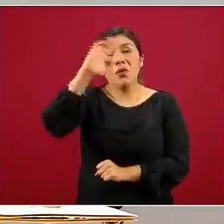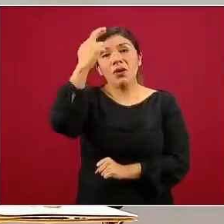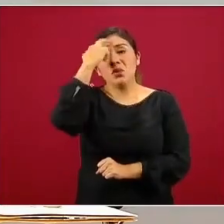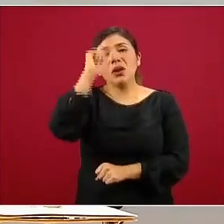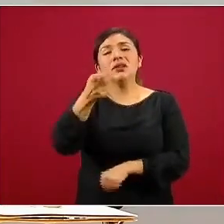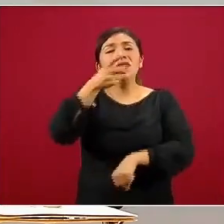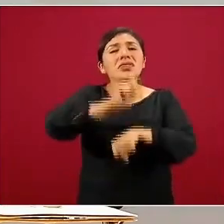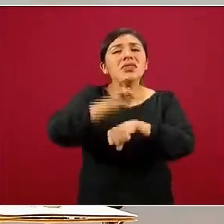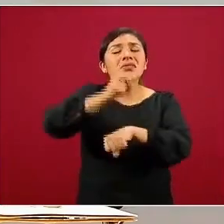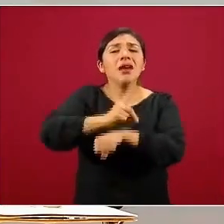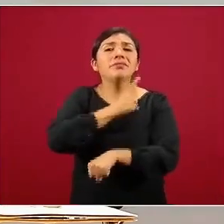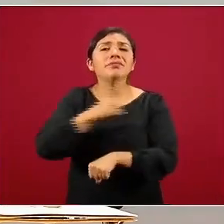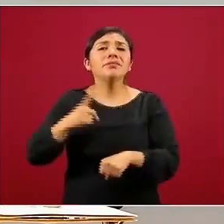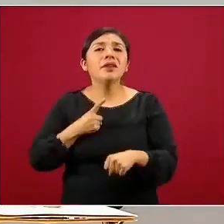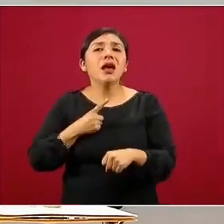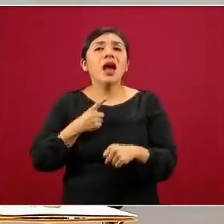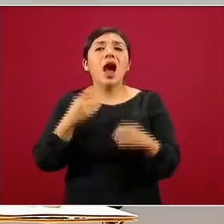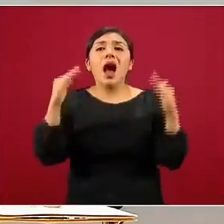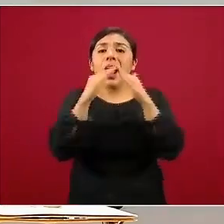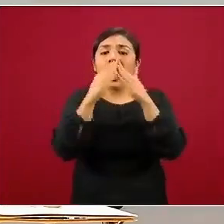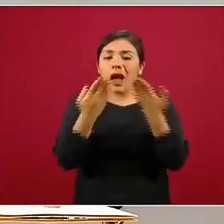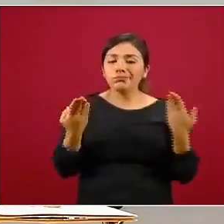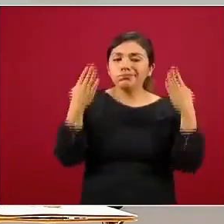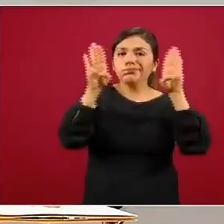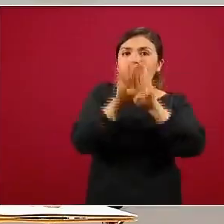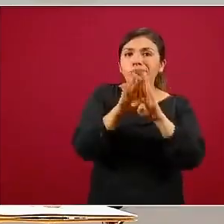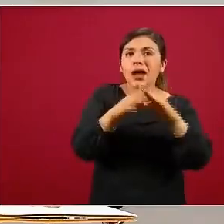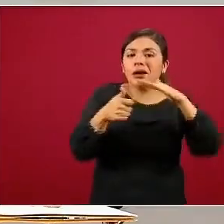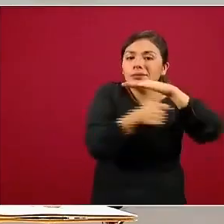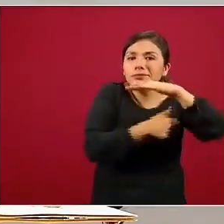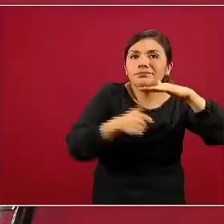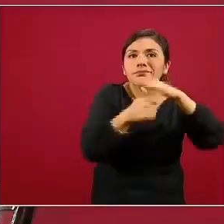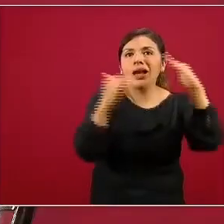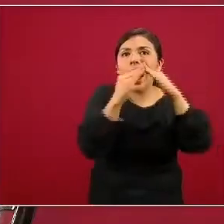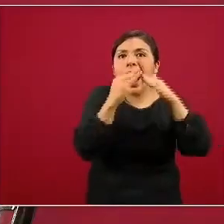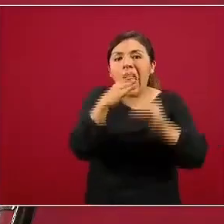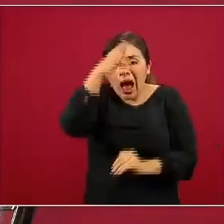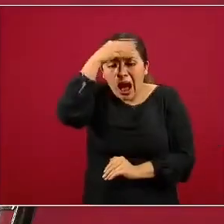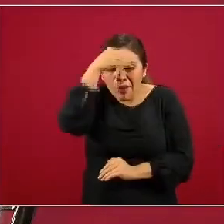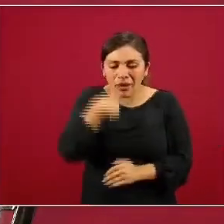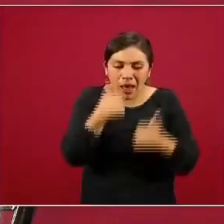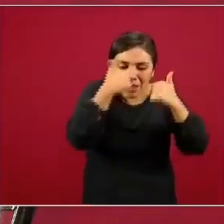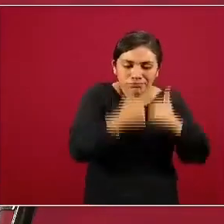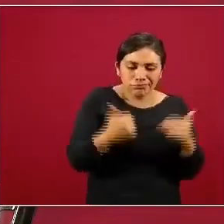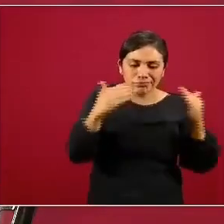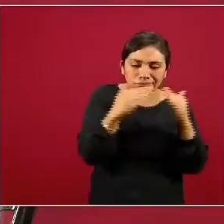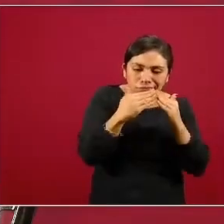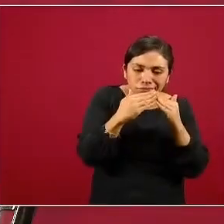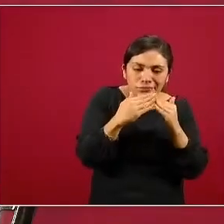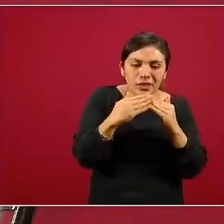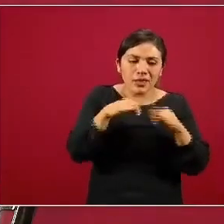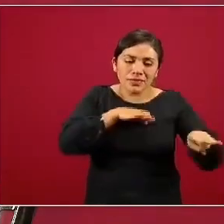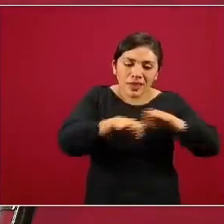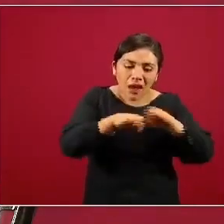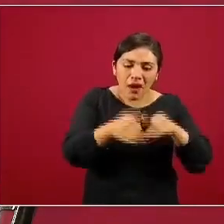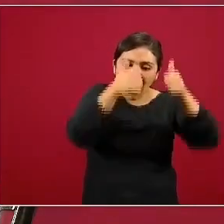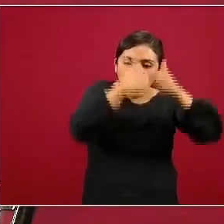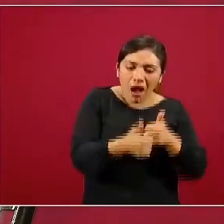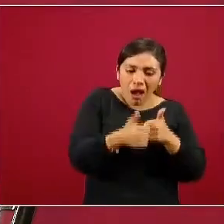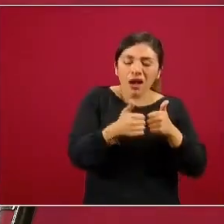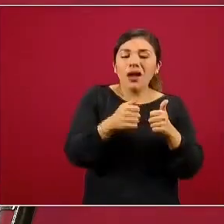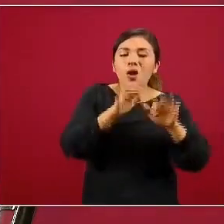de los días que tuvieron que quedarse puertas adentro de su casa, de los días que tuvieron que aprender a estar